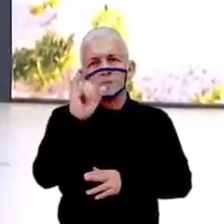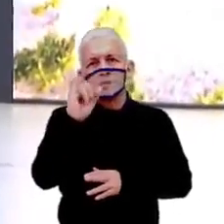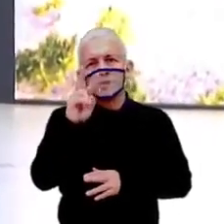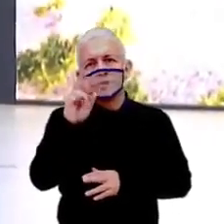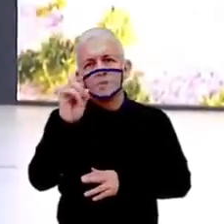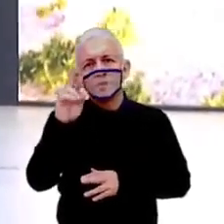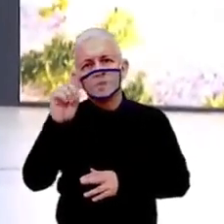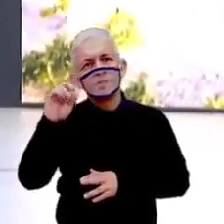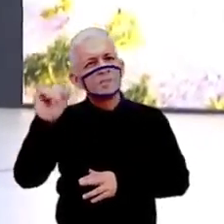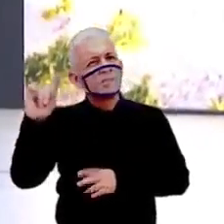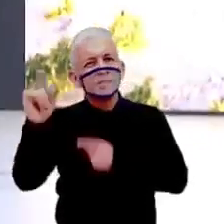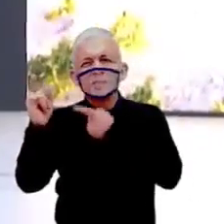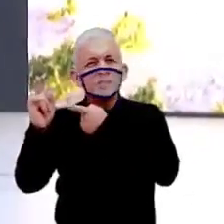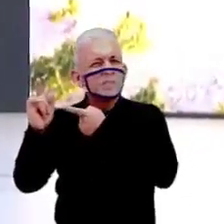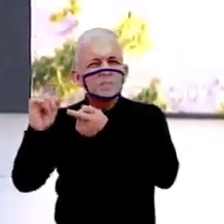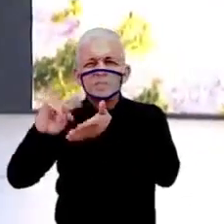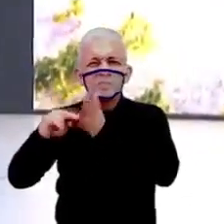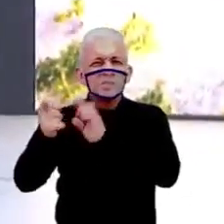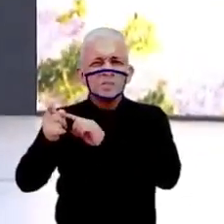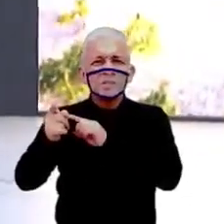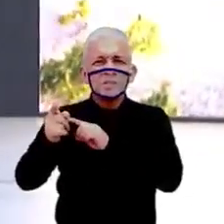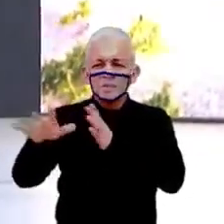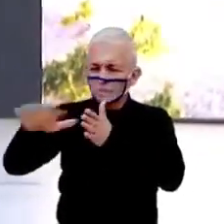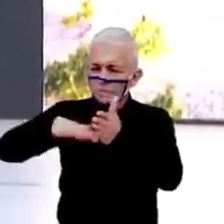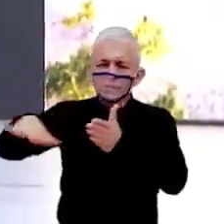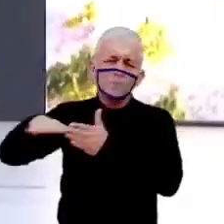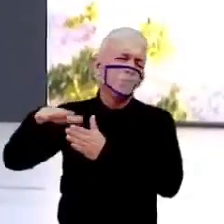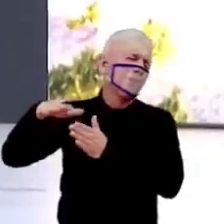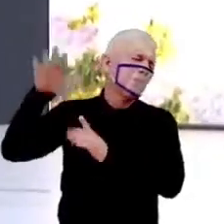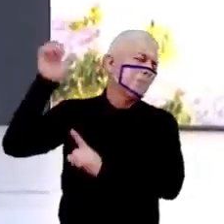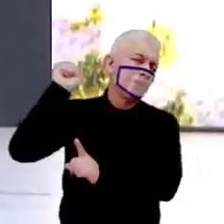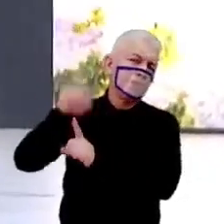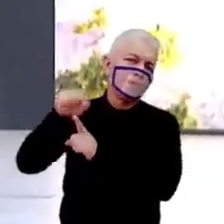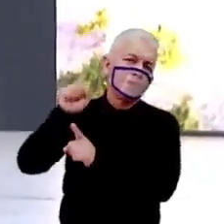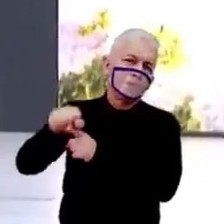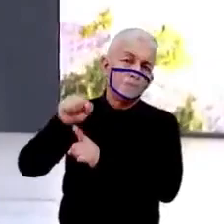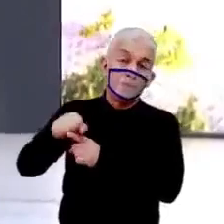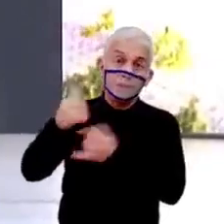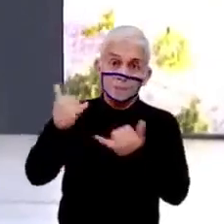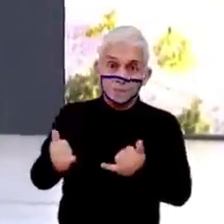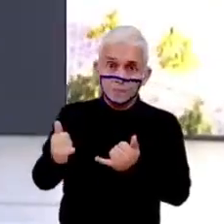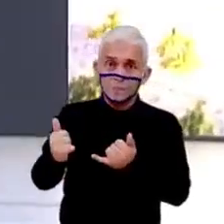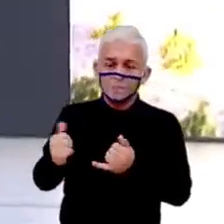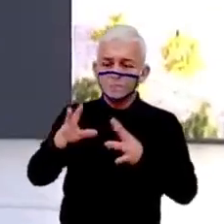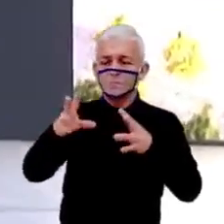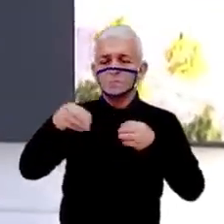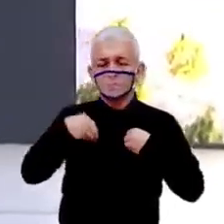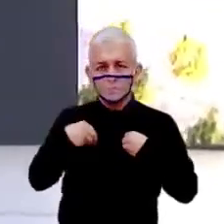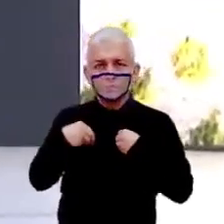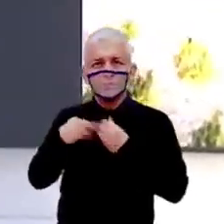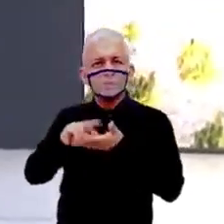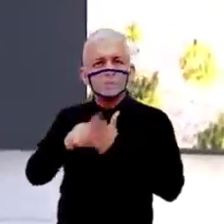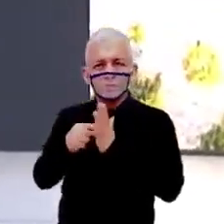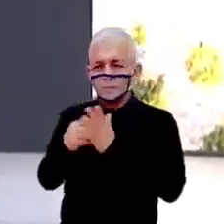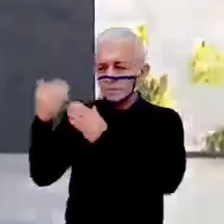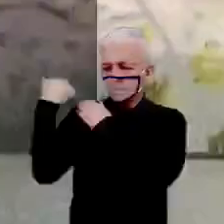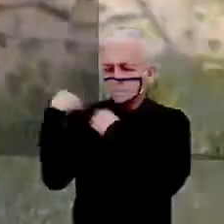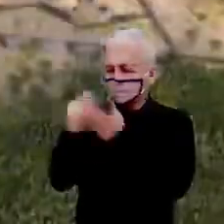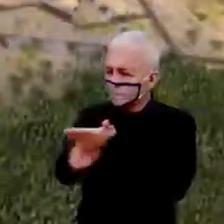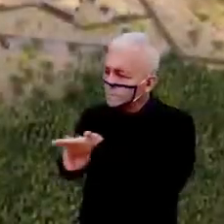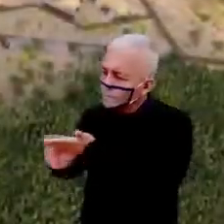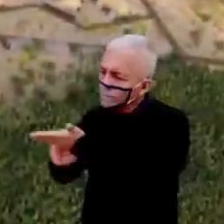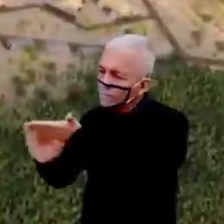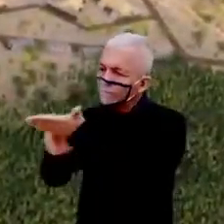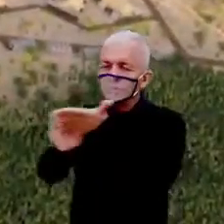que tenemos, porque esa ciénaga llevábamos degradándola por muchos años. Hoy la asumimos y la arropamos. Como la